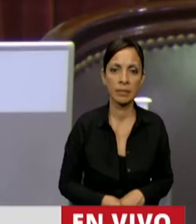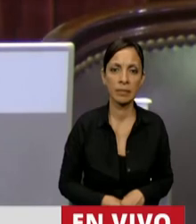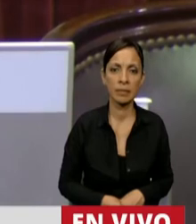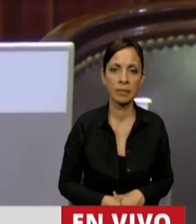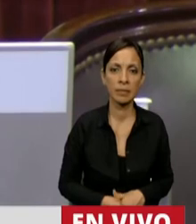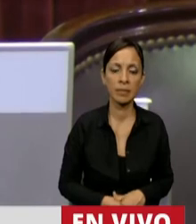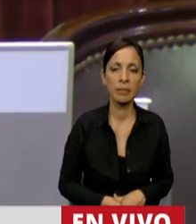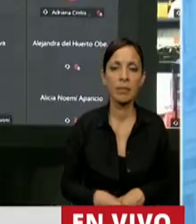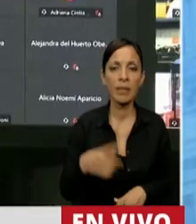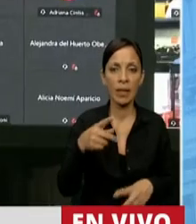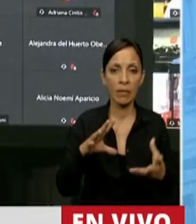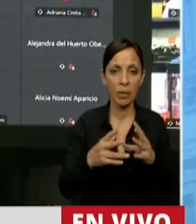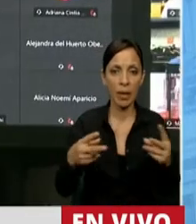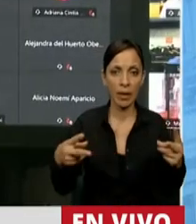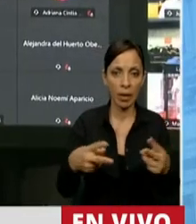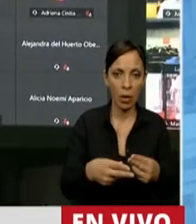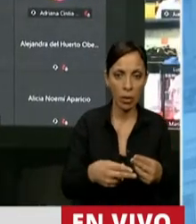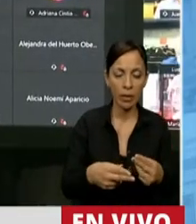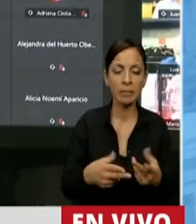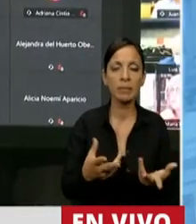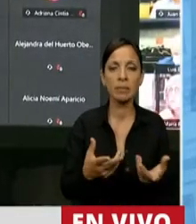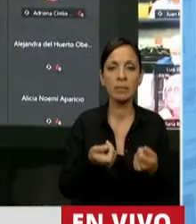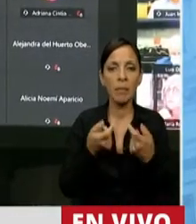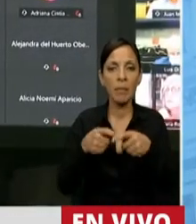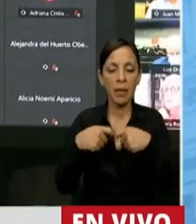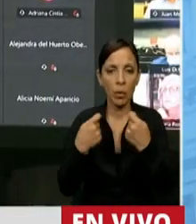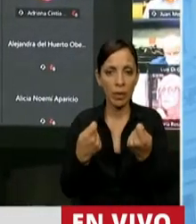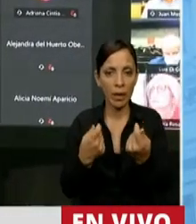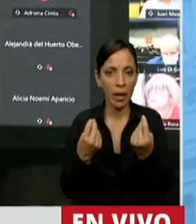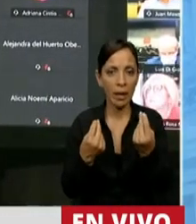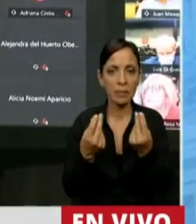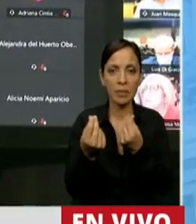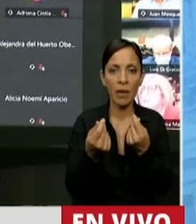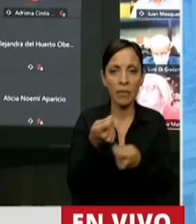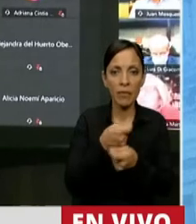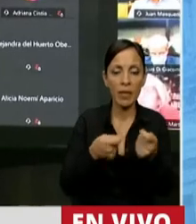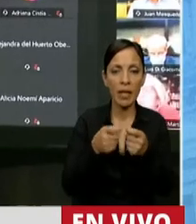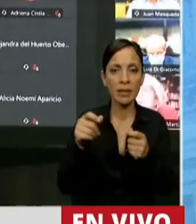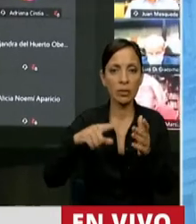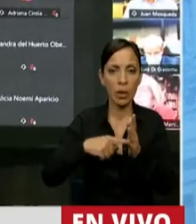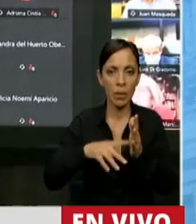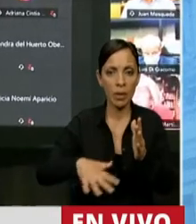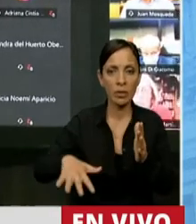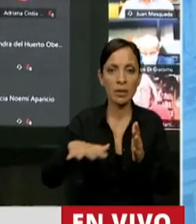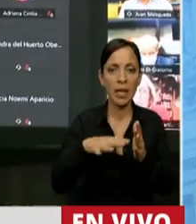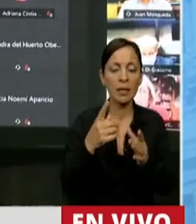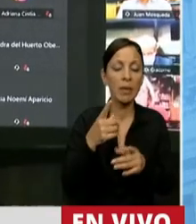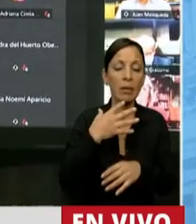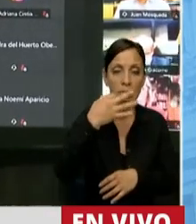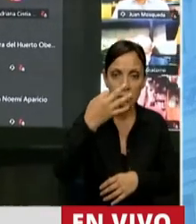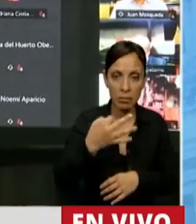Este recorte, señor presidente, perjudica las finanzas de la ciudad de Buenos Aires, pero en el